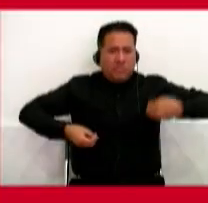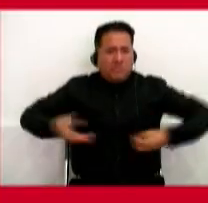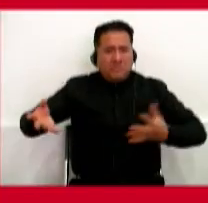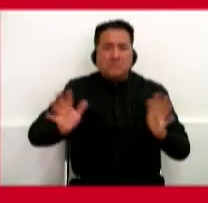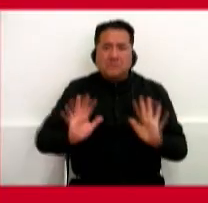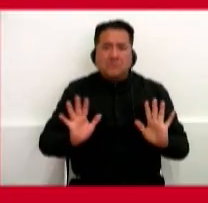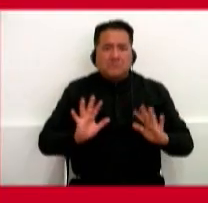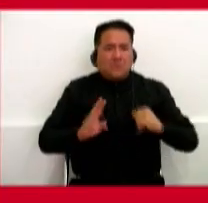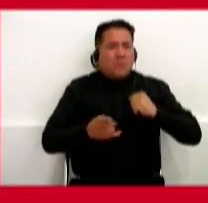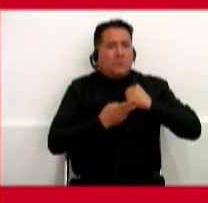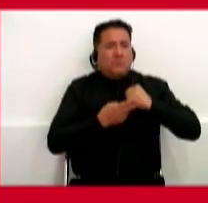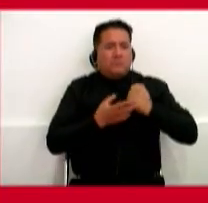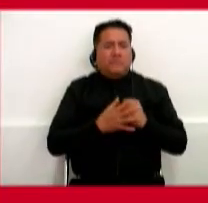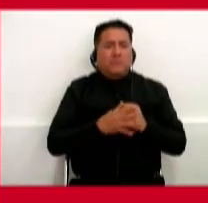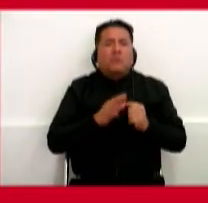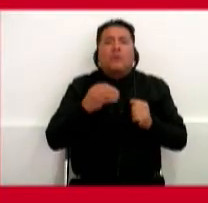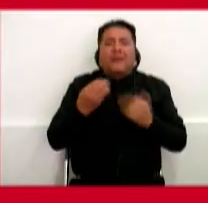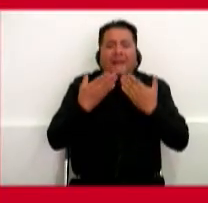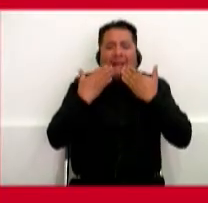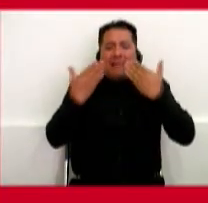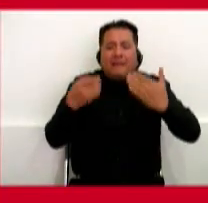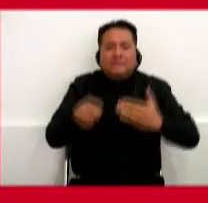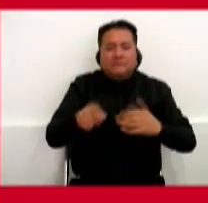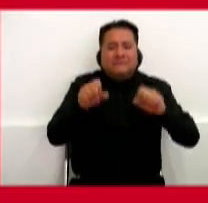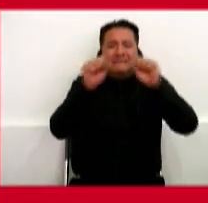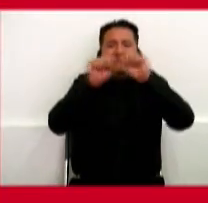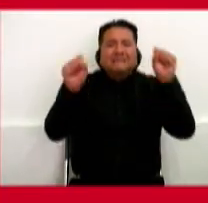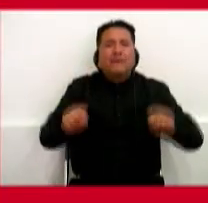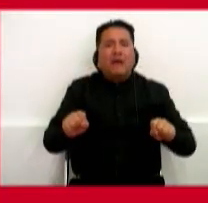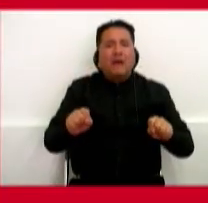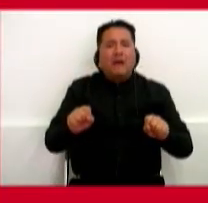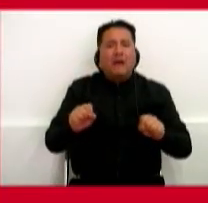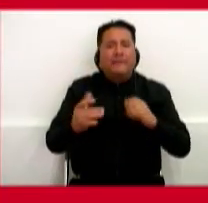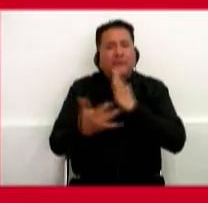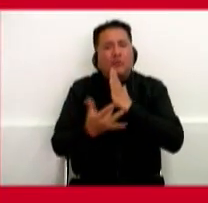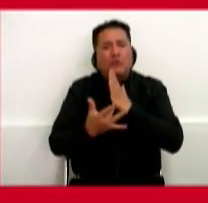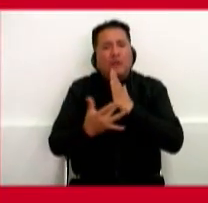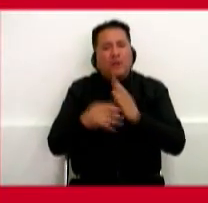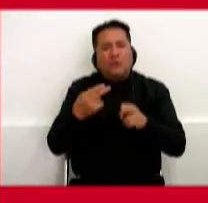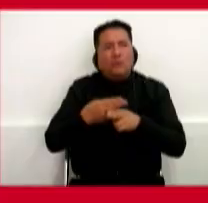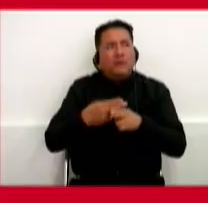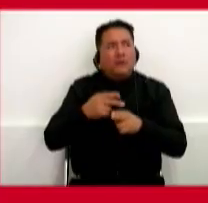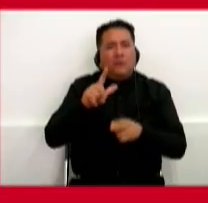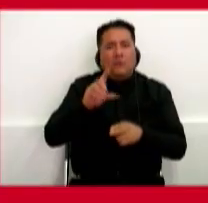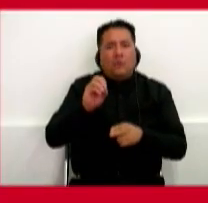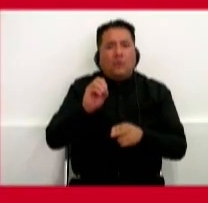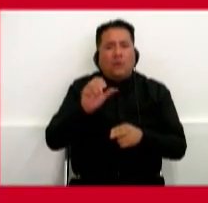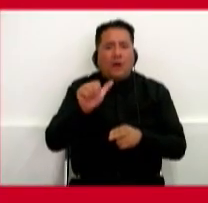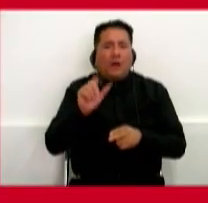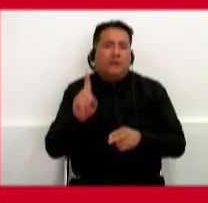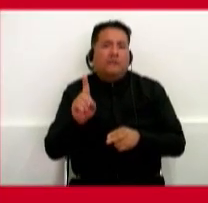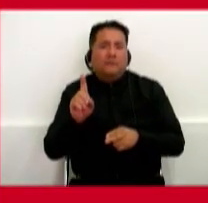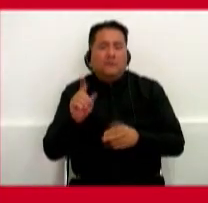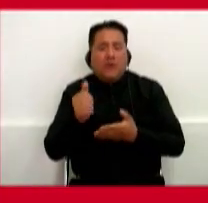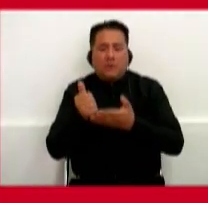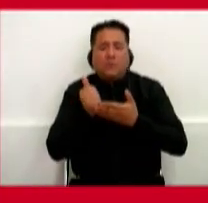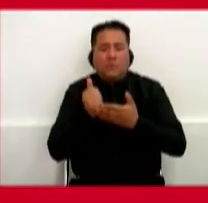la vida útil de los neumáticos y también los daños estructurales, digamos, a mantenimiento.